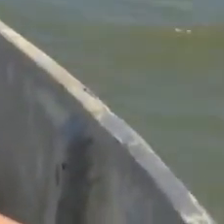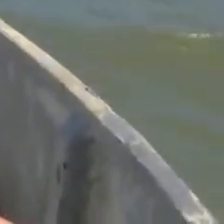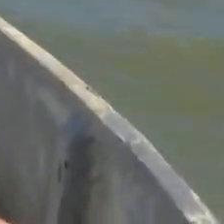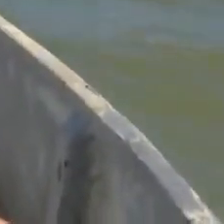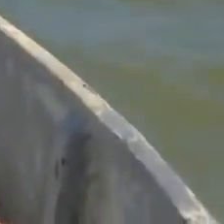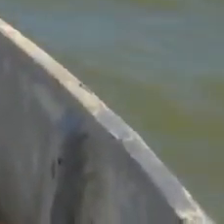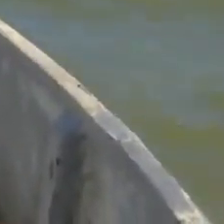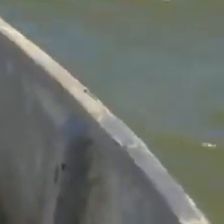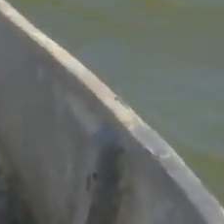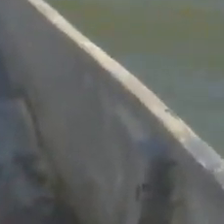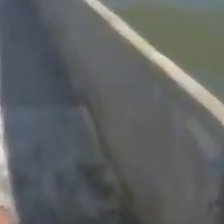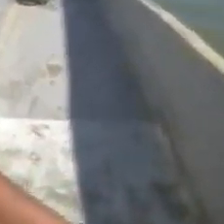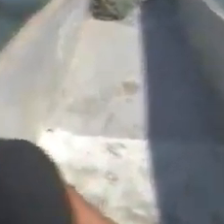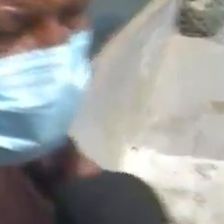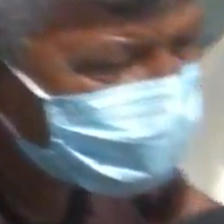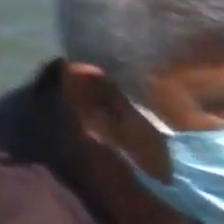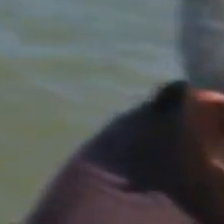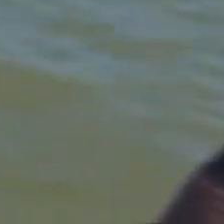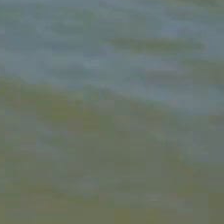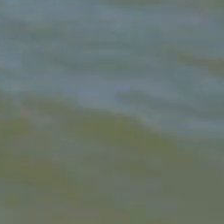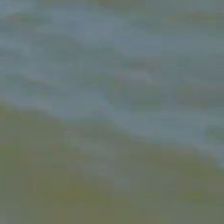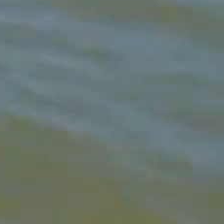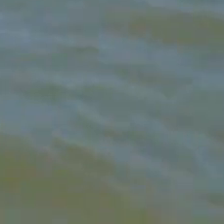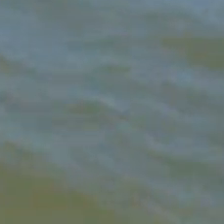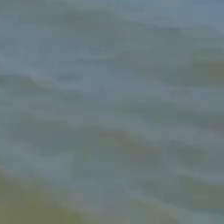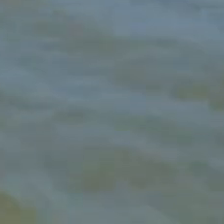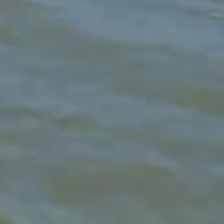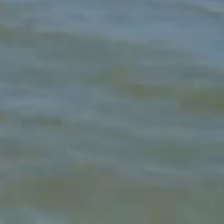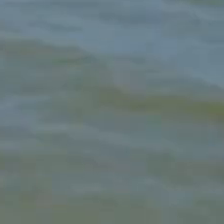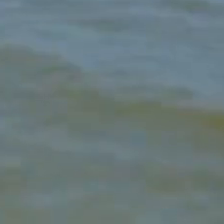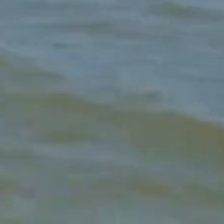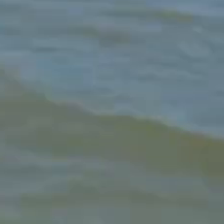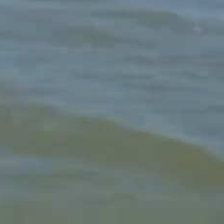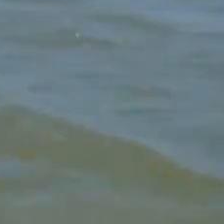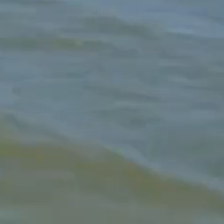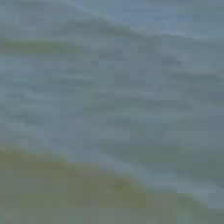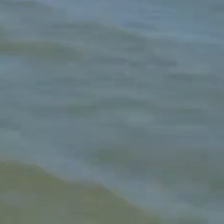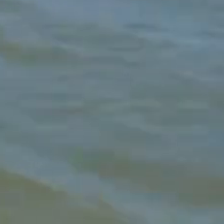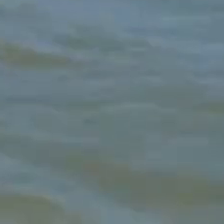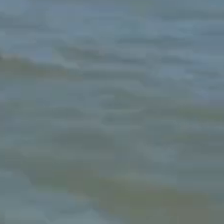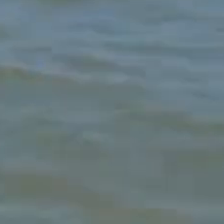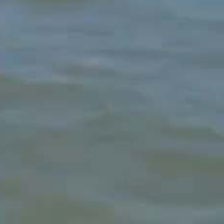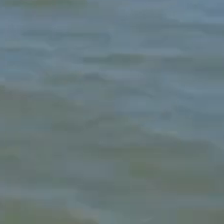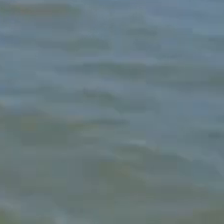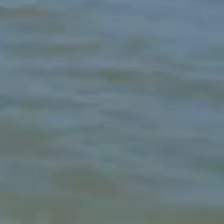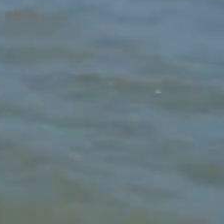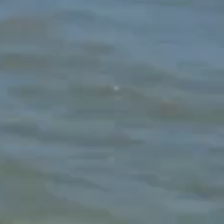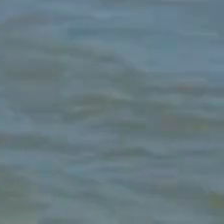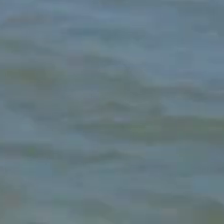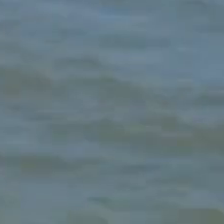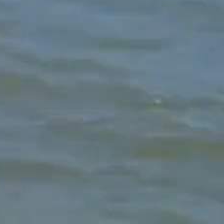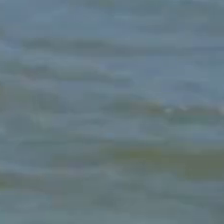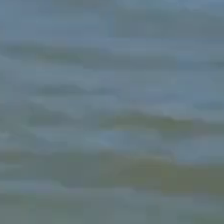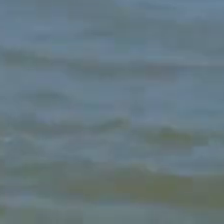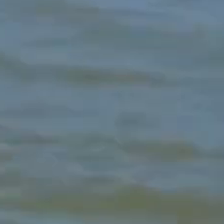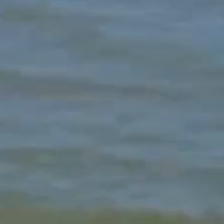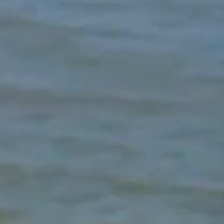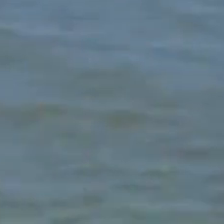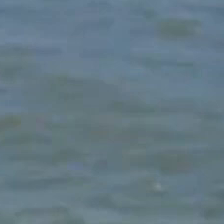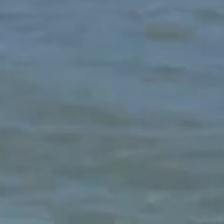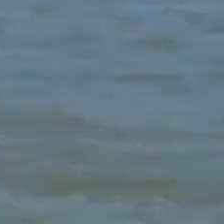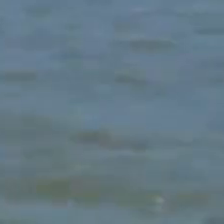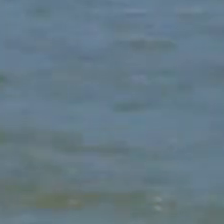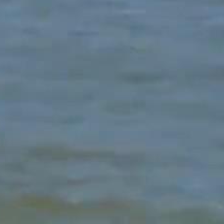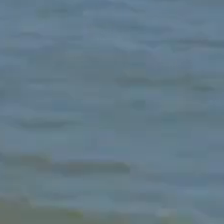de recuperar nuestra ciénaga, ya que cada día se va deteriorando más y más. Con el proyecto de Ecoparque estamos seguros que